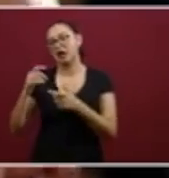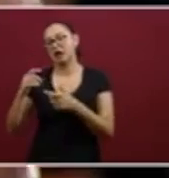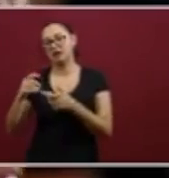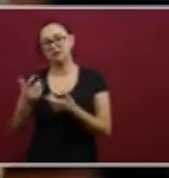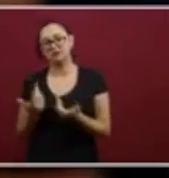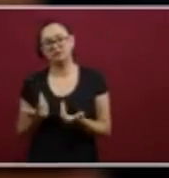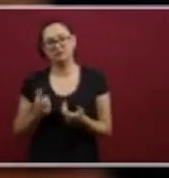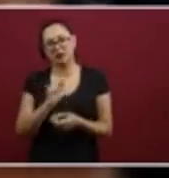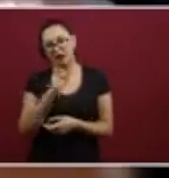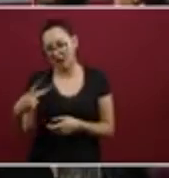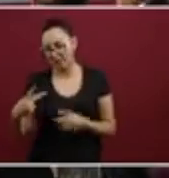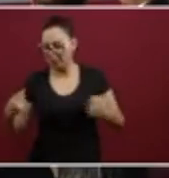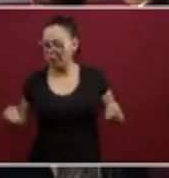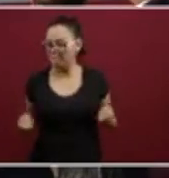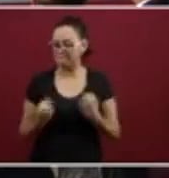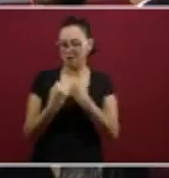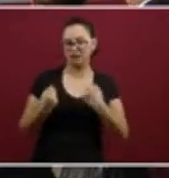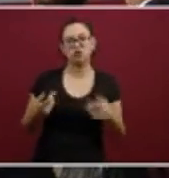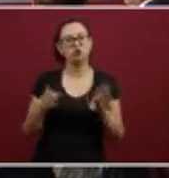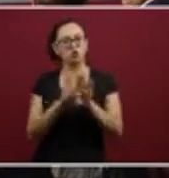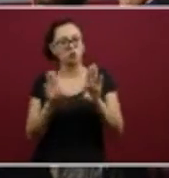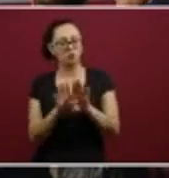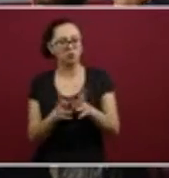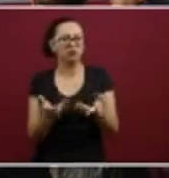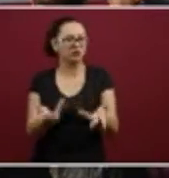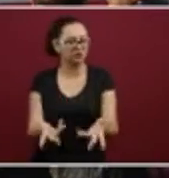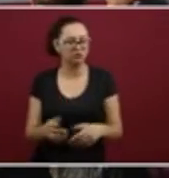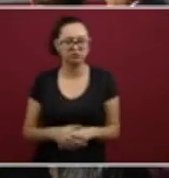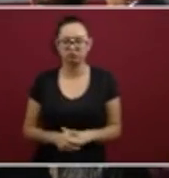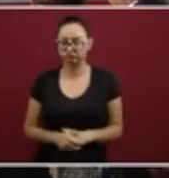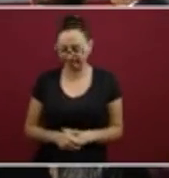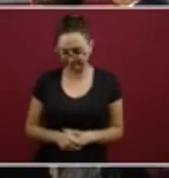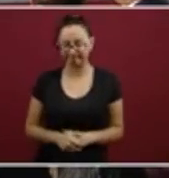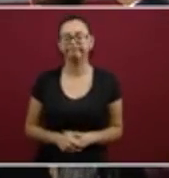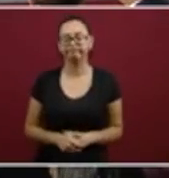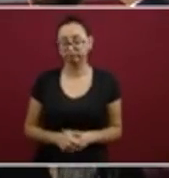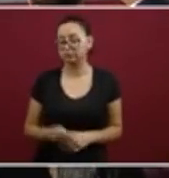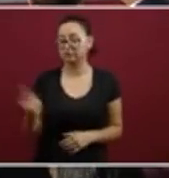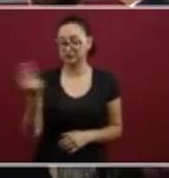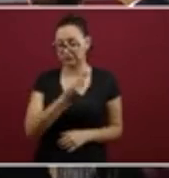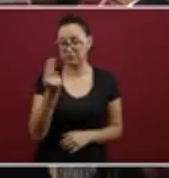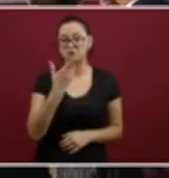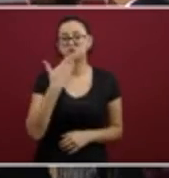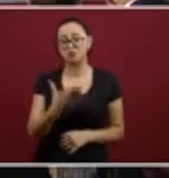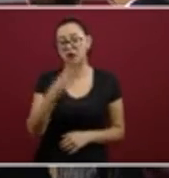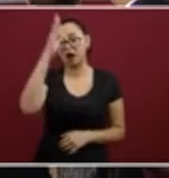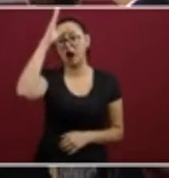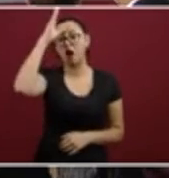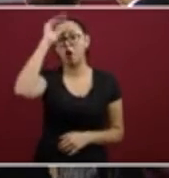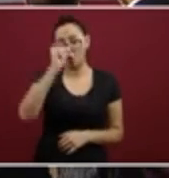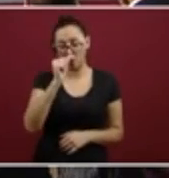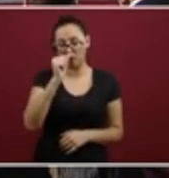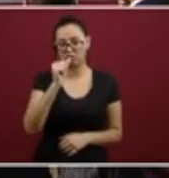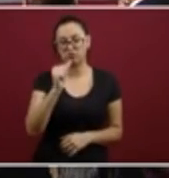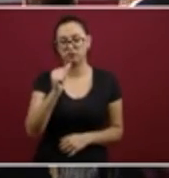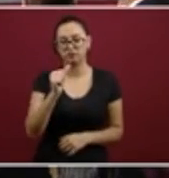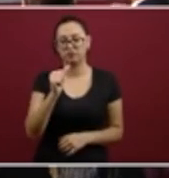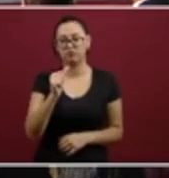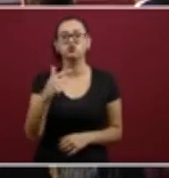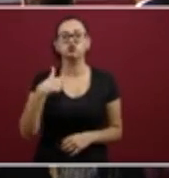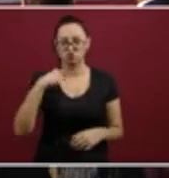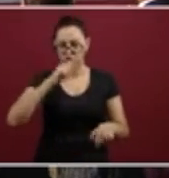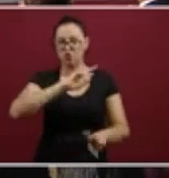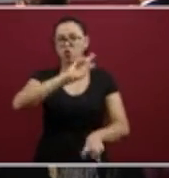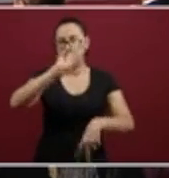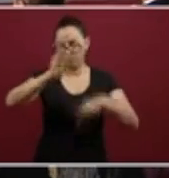de las plataformas digitales. Sí, hay que buscar un acuerdo. Ahora que estuve en Los